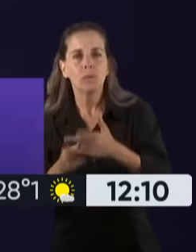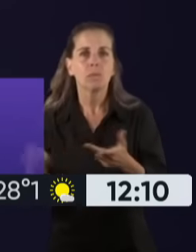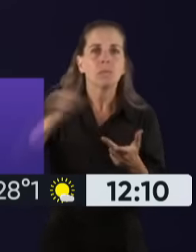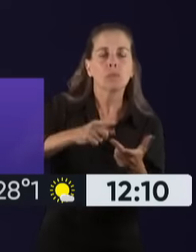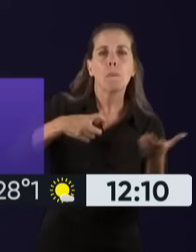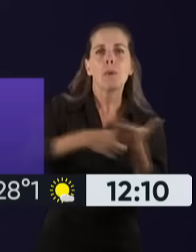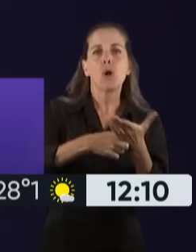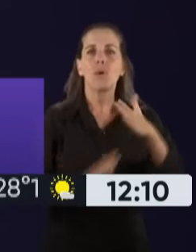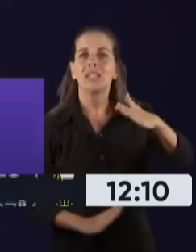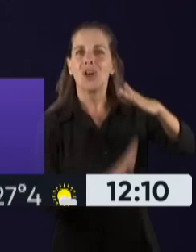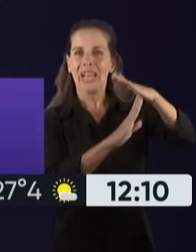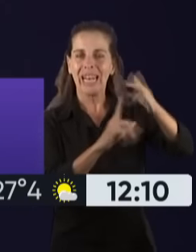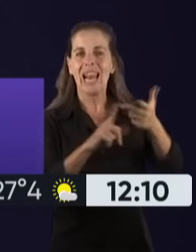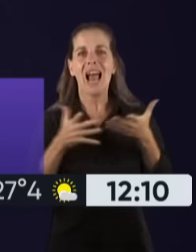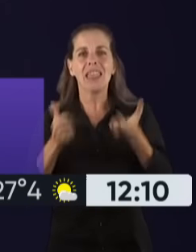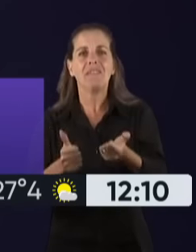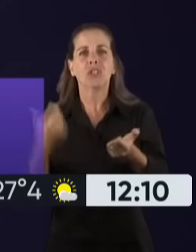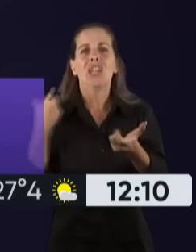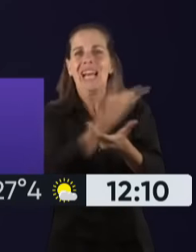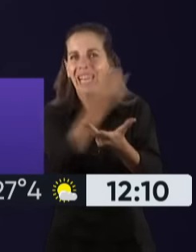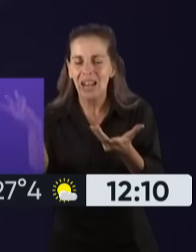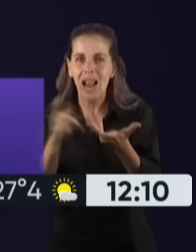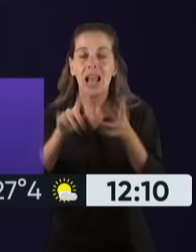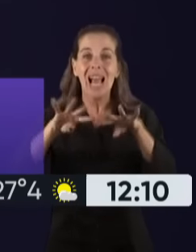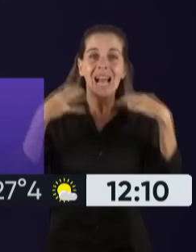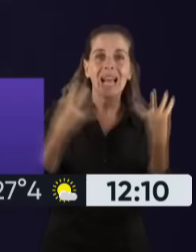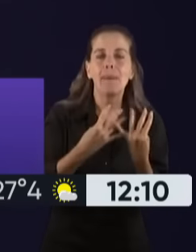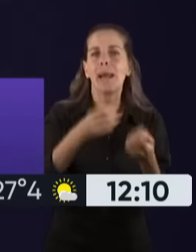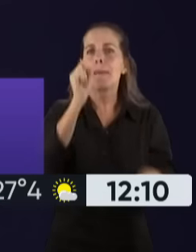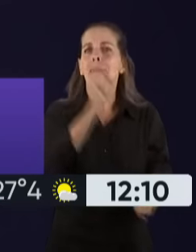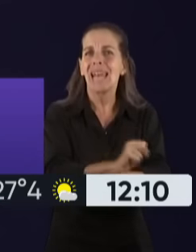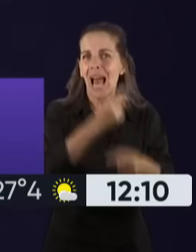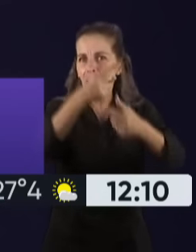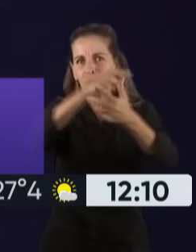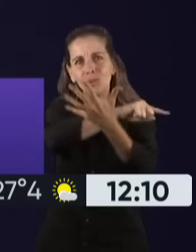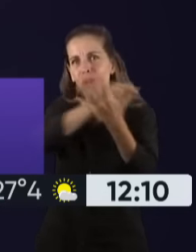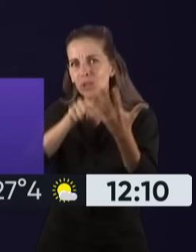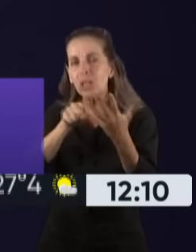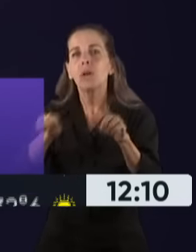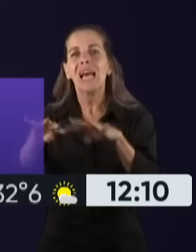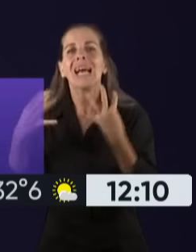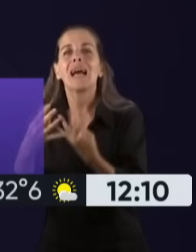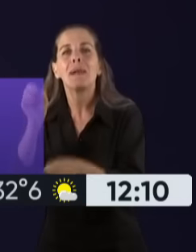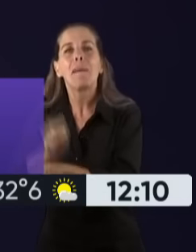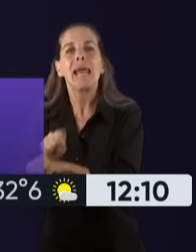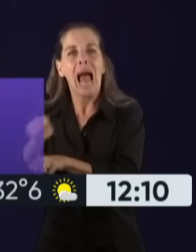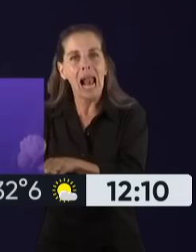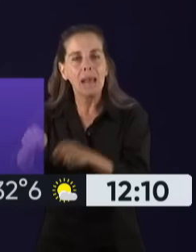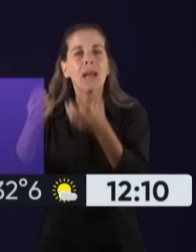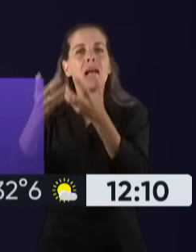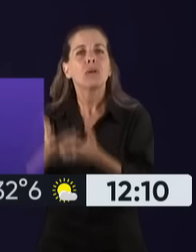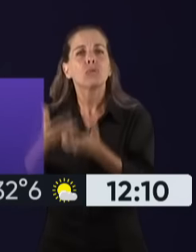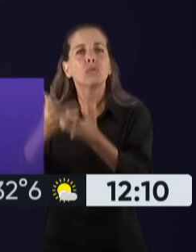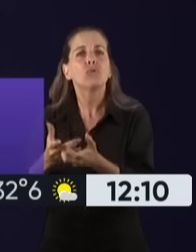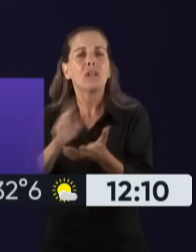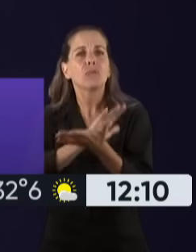general la defensoría general la cámara de casación penal eh Y la cámara de casación penal para aplicar el sistema acusatorio en